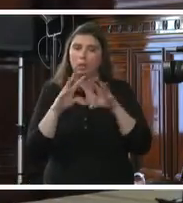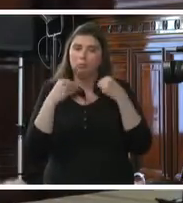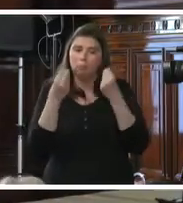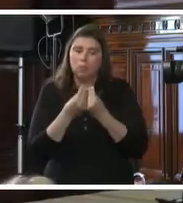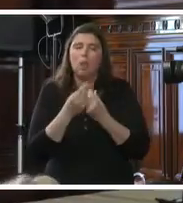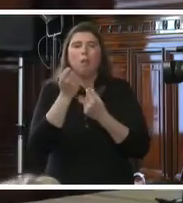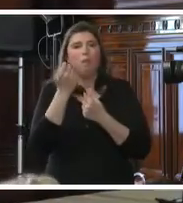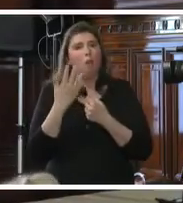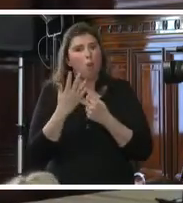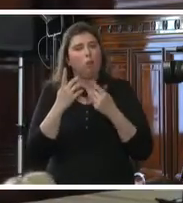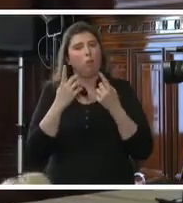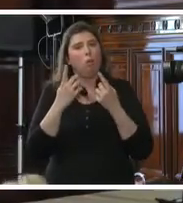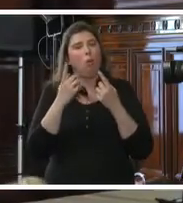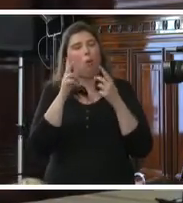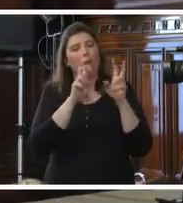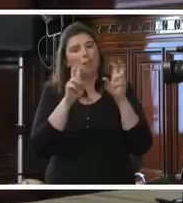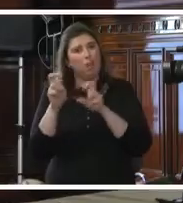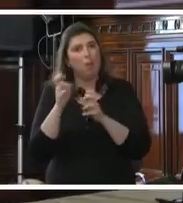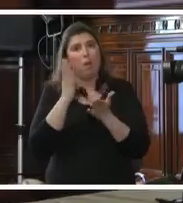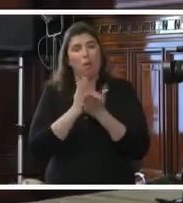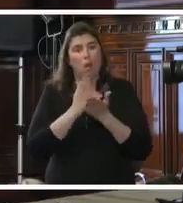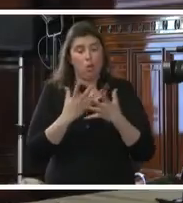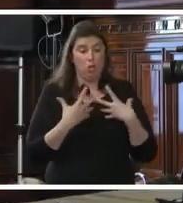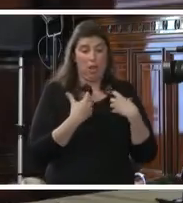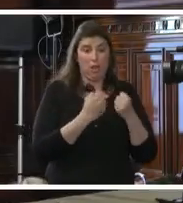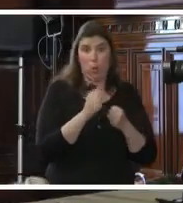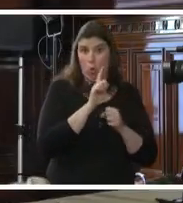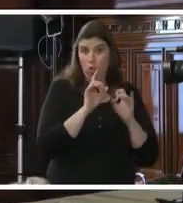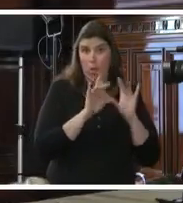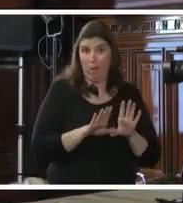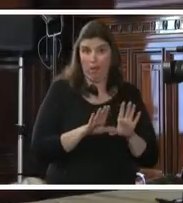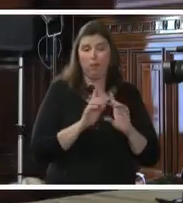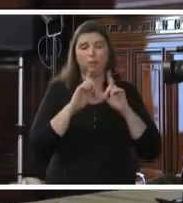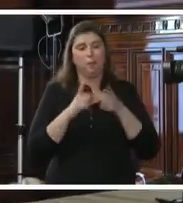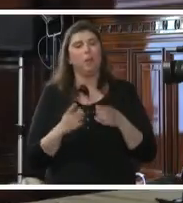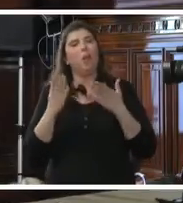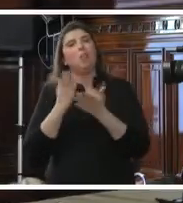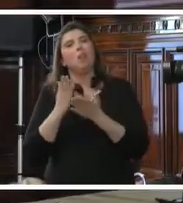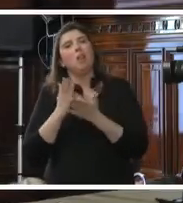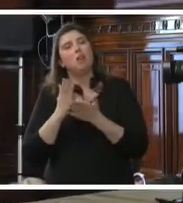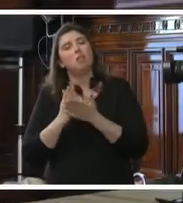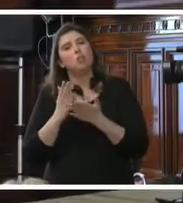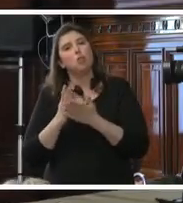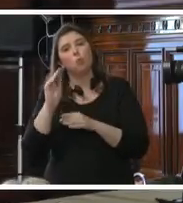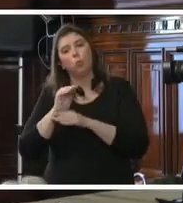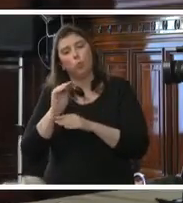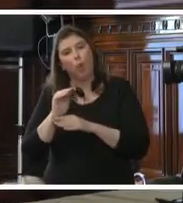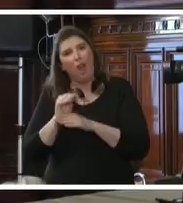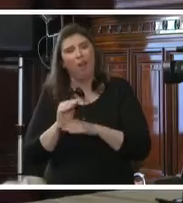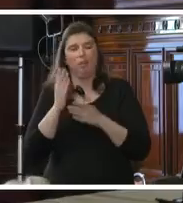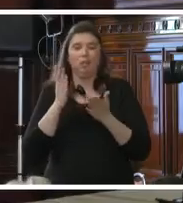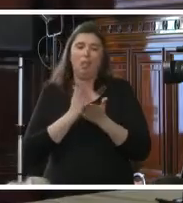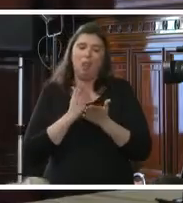valorando no solamente el tema de los derechos a la salud, sino también estamos mirando derechos culturales, el derecho